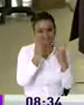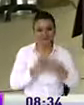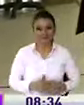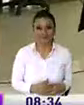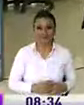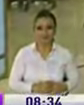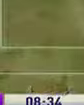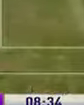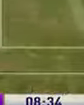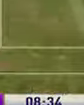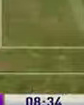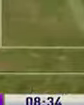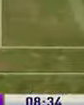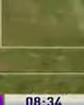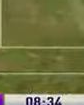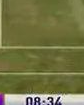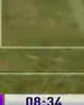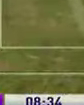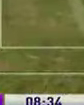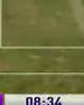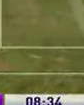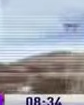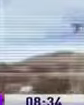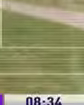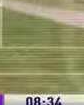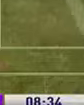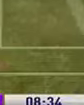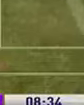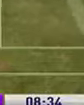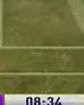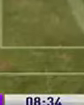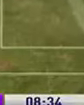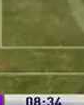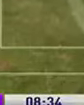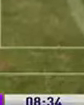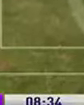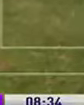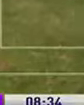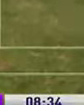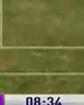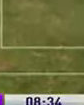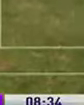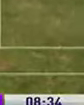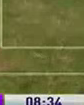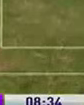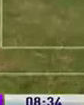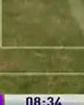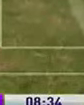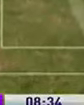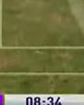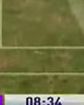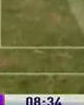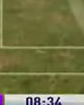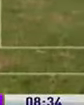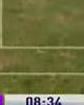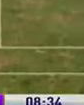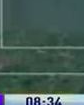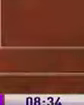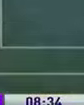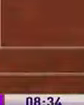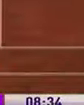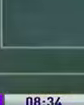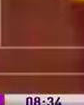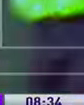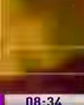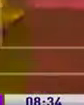Adelante. Atento, mi switcher me copia, atento, mi switcher me copia. Pesquisa mascotas en el Parque Lineal La Ecuatoriana. Papeles todo el punto firme.